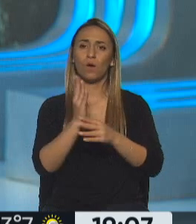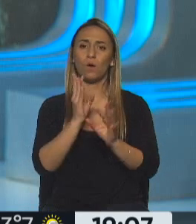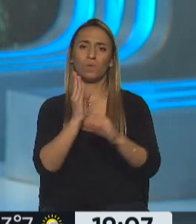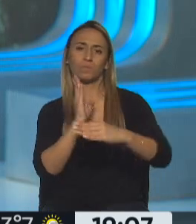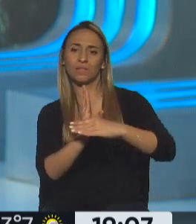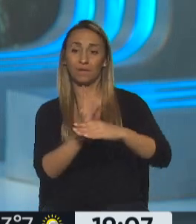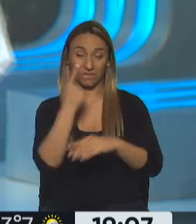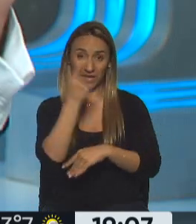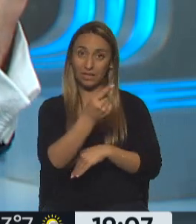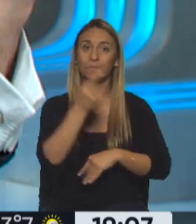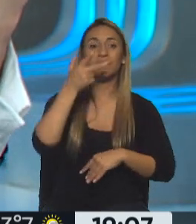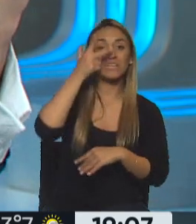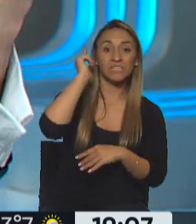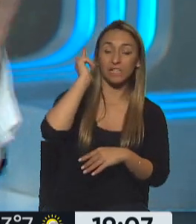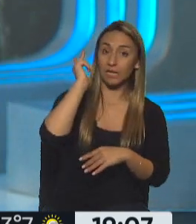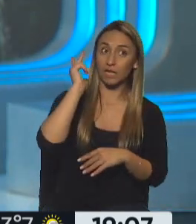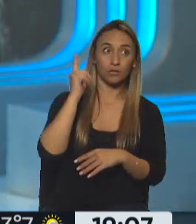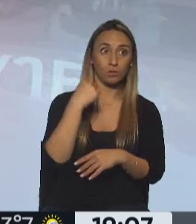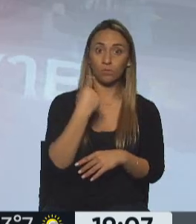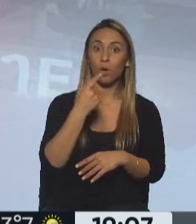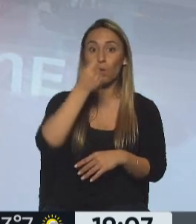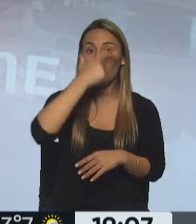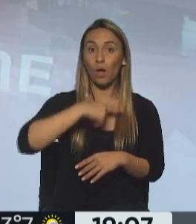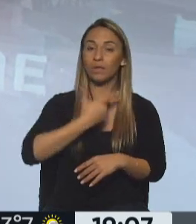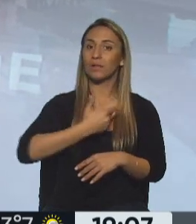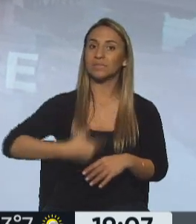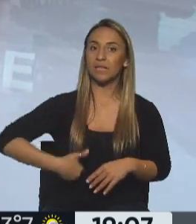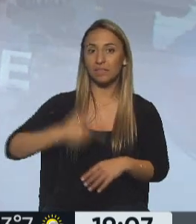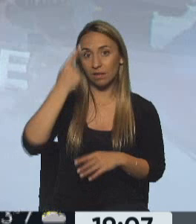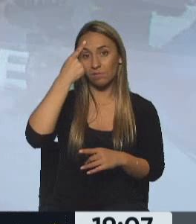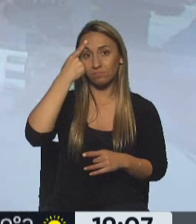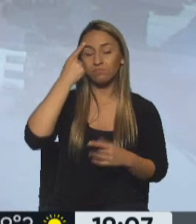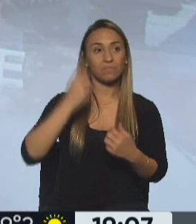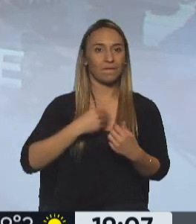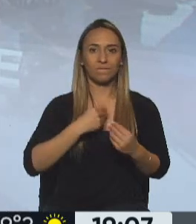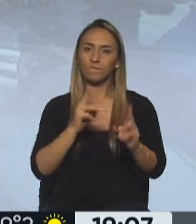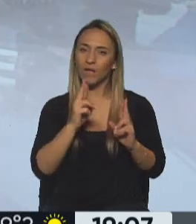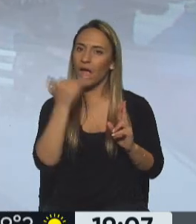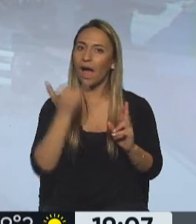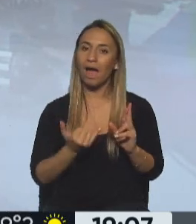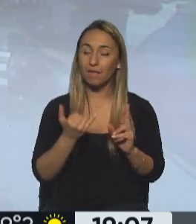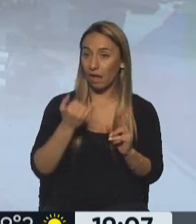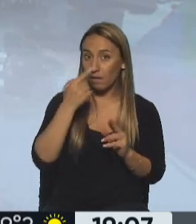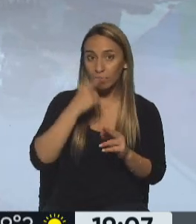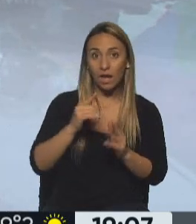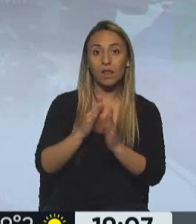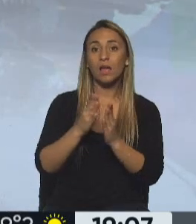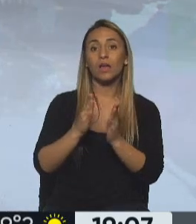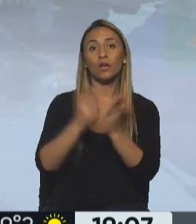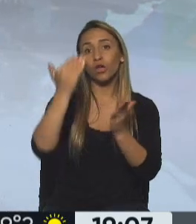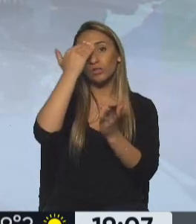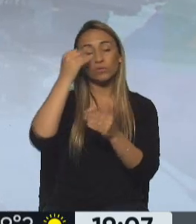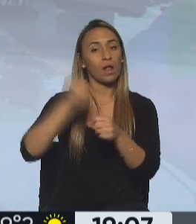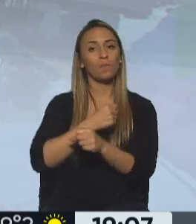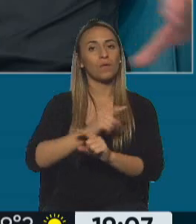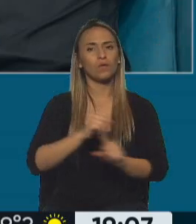lo de Chile. En una gran esperanza, Boric, claro, pero mira el referéndum, mira el plebiscito. ¿Por qué nos quedamos a mitad de camino? Yo creo